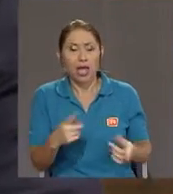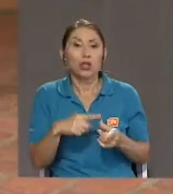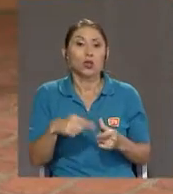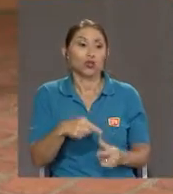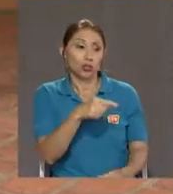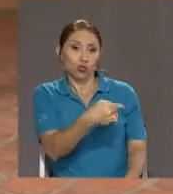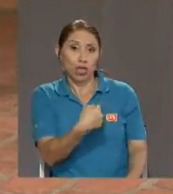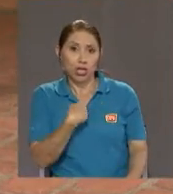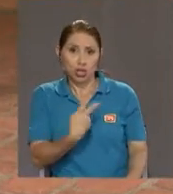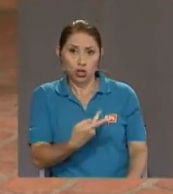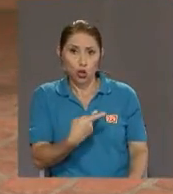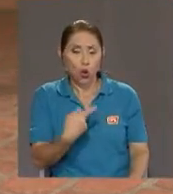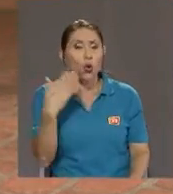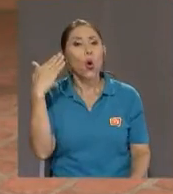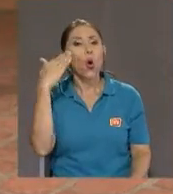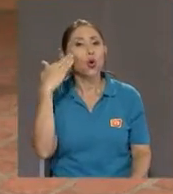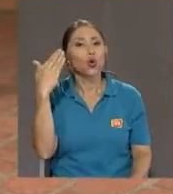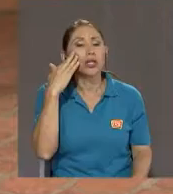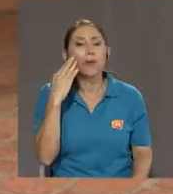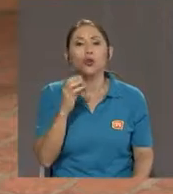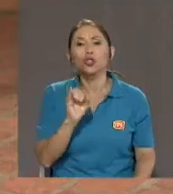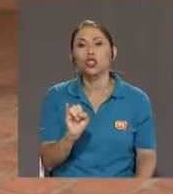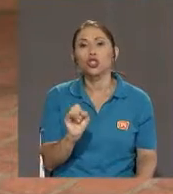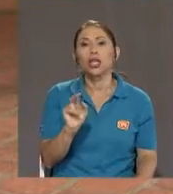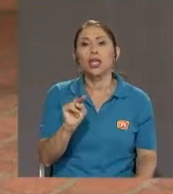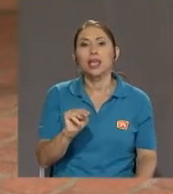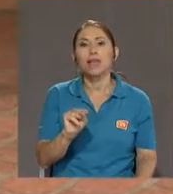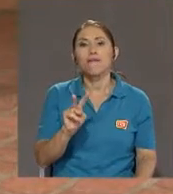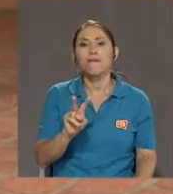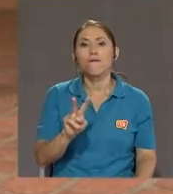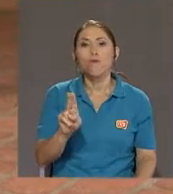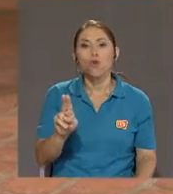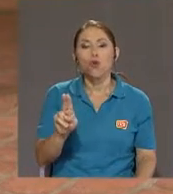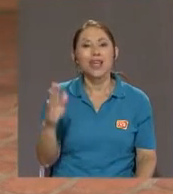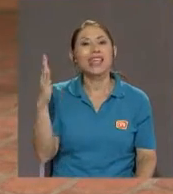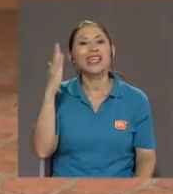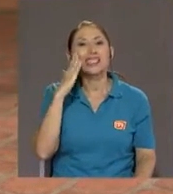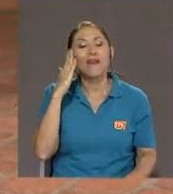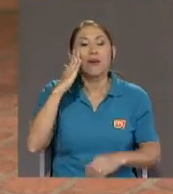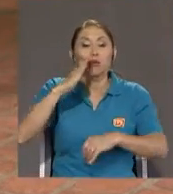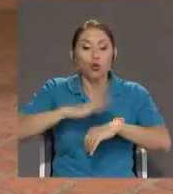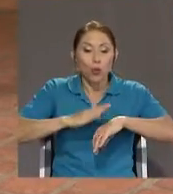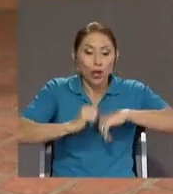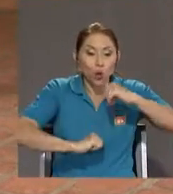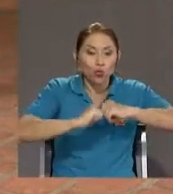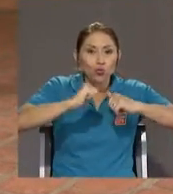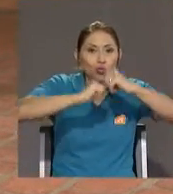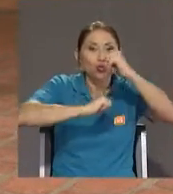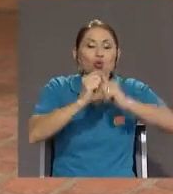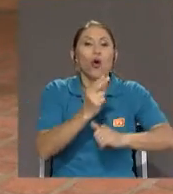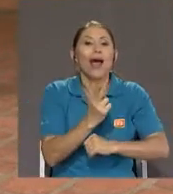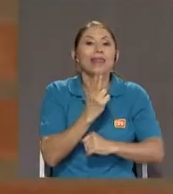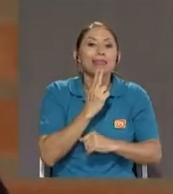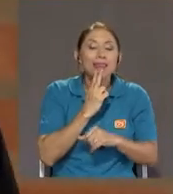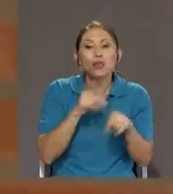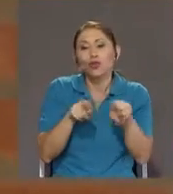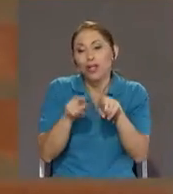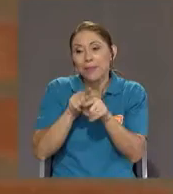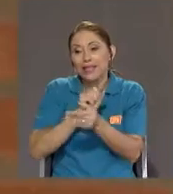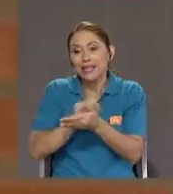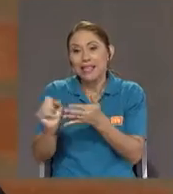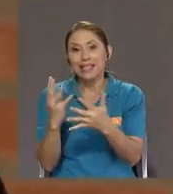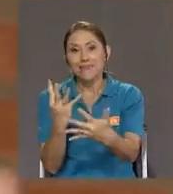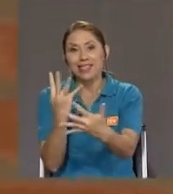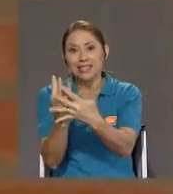usted y yo conocemos el IMBU y sabemos de Los Hatillos y posiblemente de San Sebastián, y yo que soy